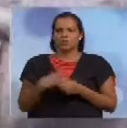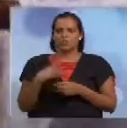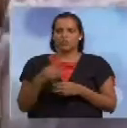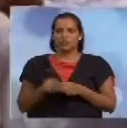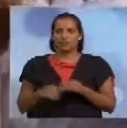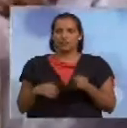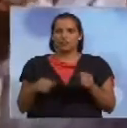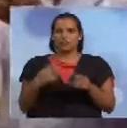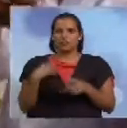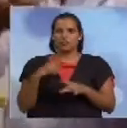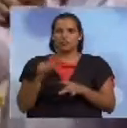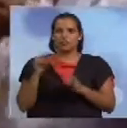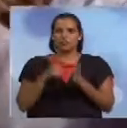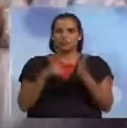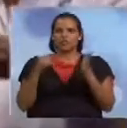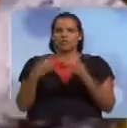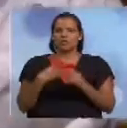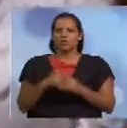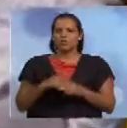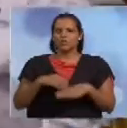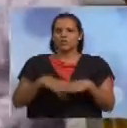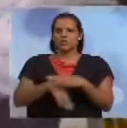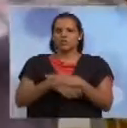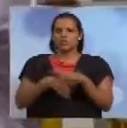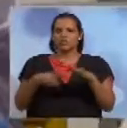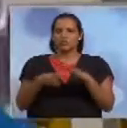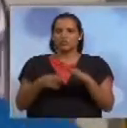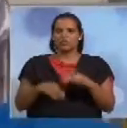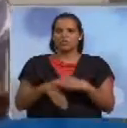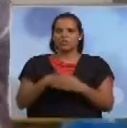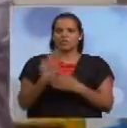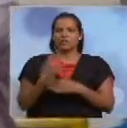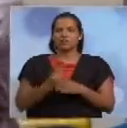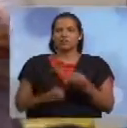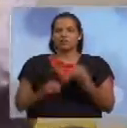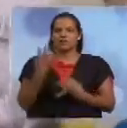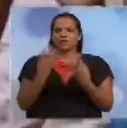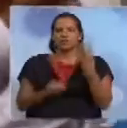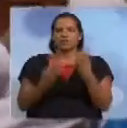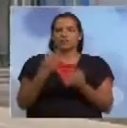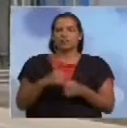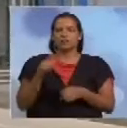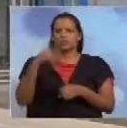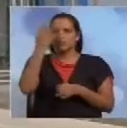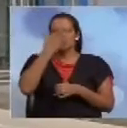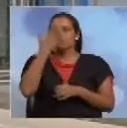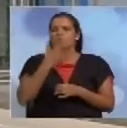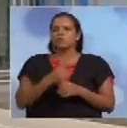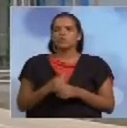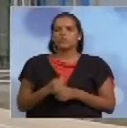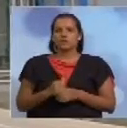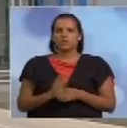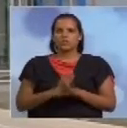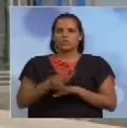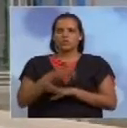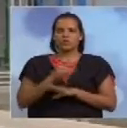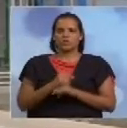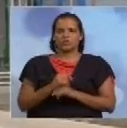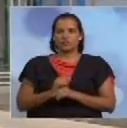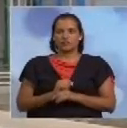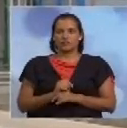Con el toque de estos botones, se inauguró oficialmente el arranque de una nueva refinería de Esmeraldas luego de